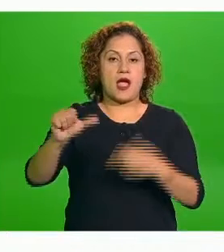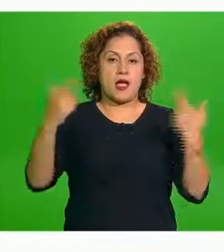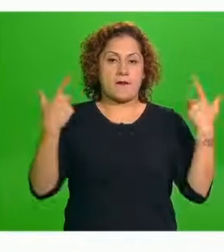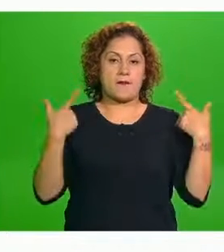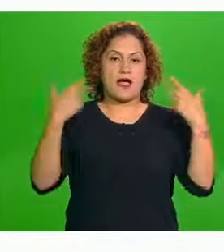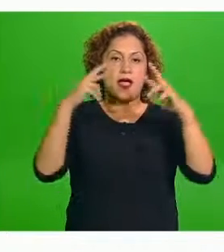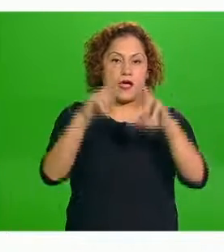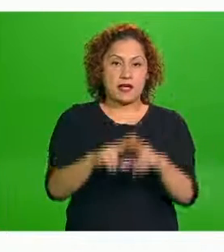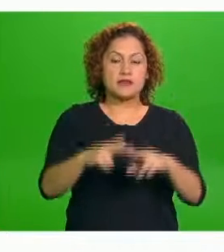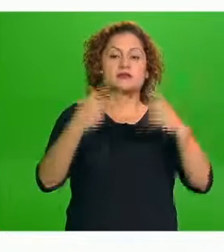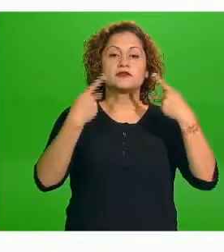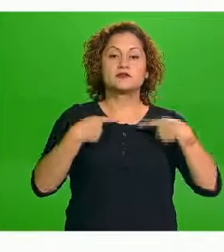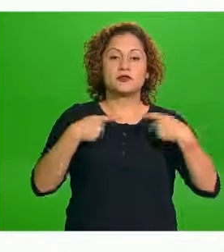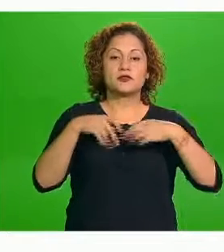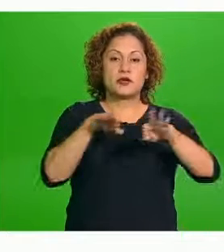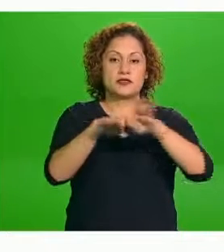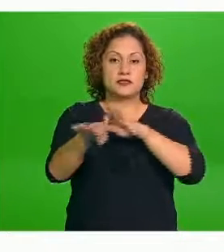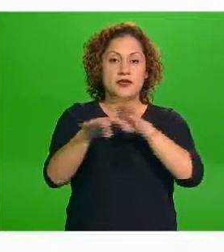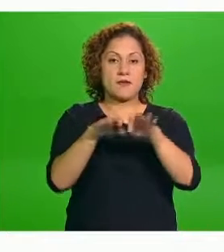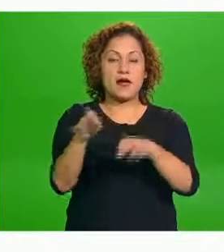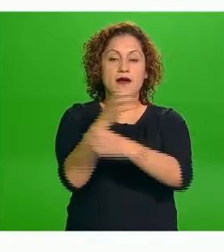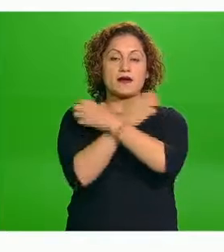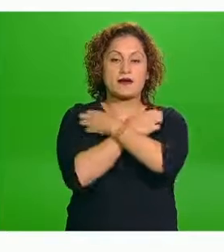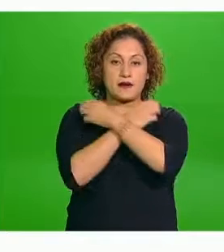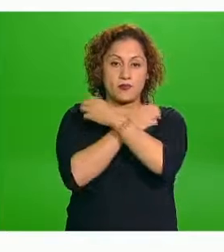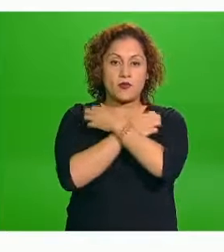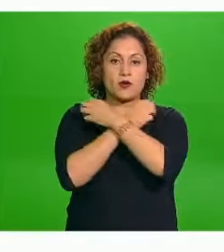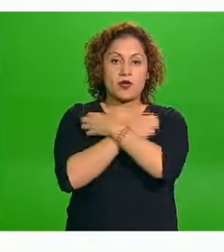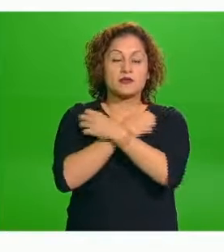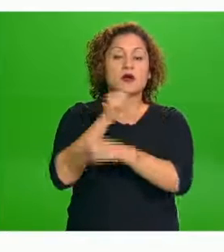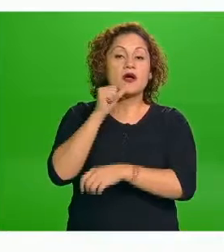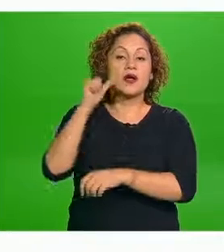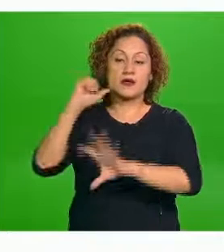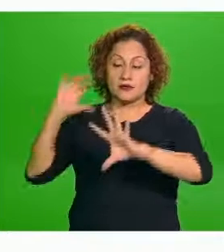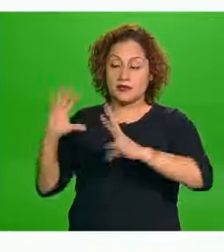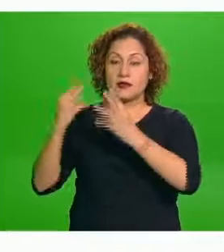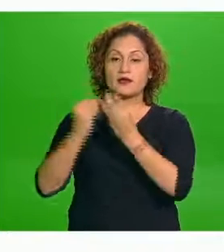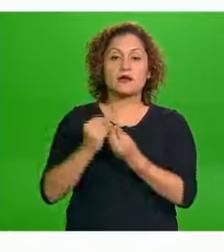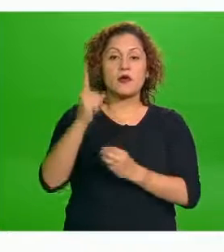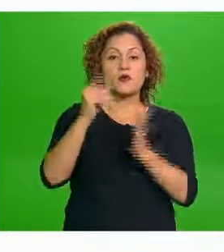los trabajadores de la educación, que al día de ayer suman ya un poco más de